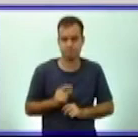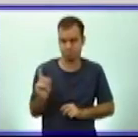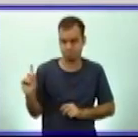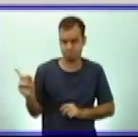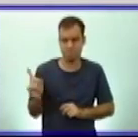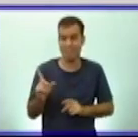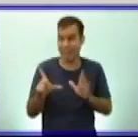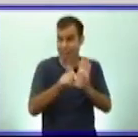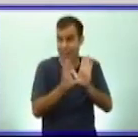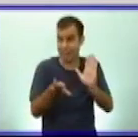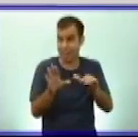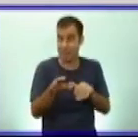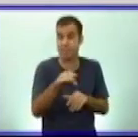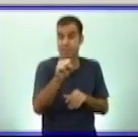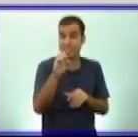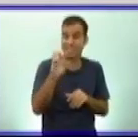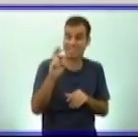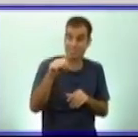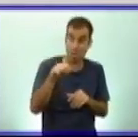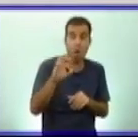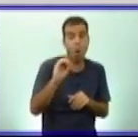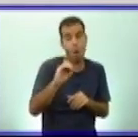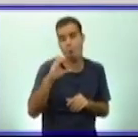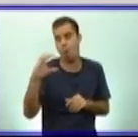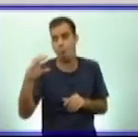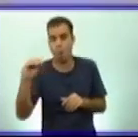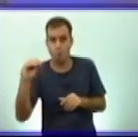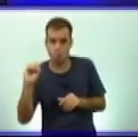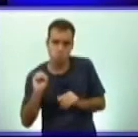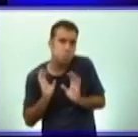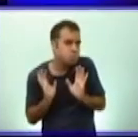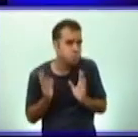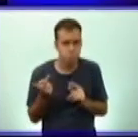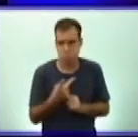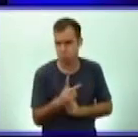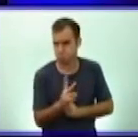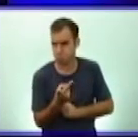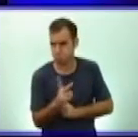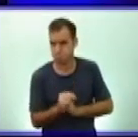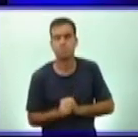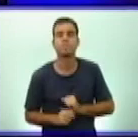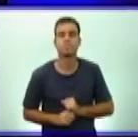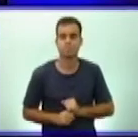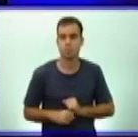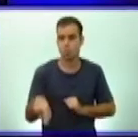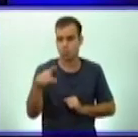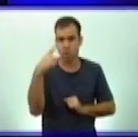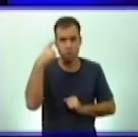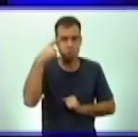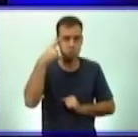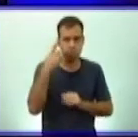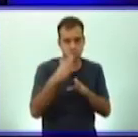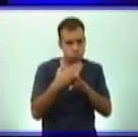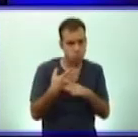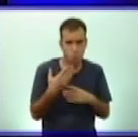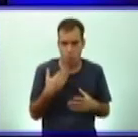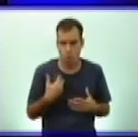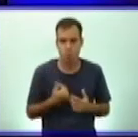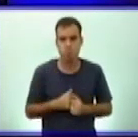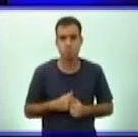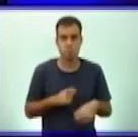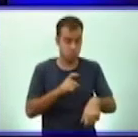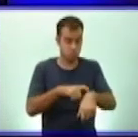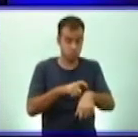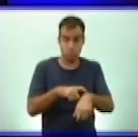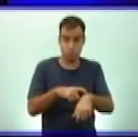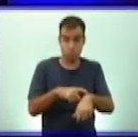del coseno. Y es muy importante ir diferenciando. Ustedes tuvieron ciertos momentos en los